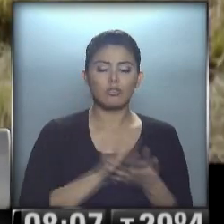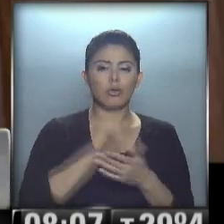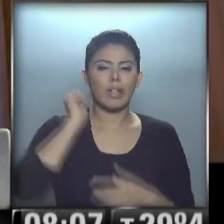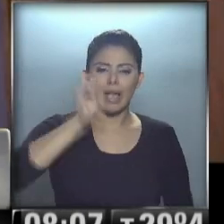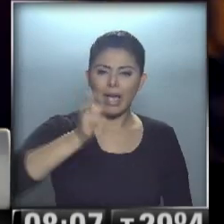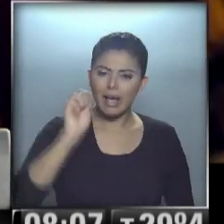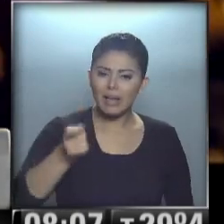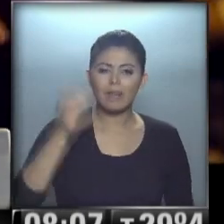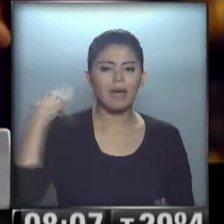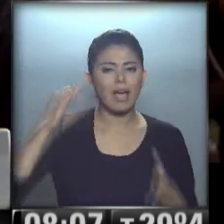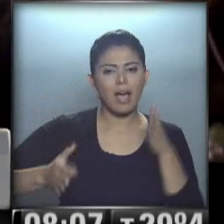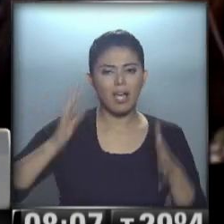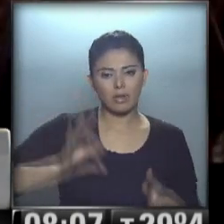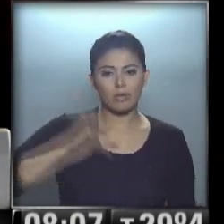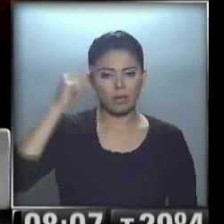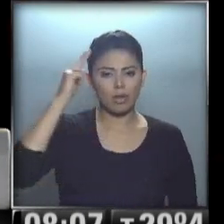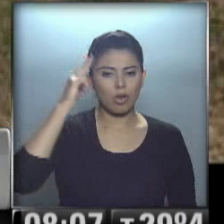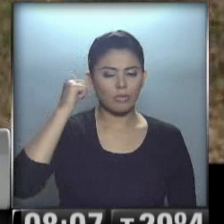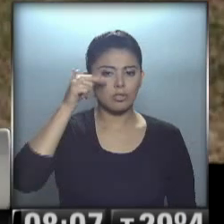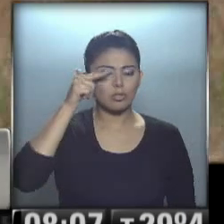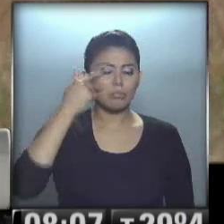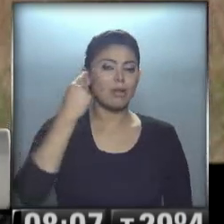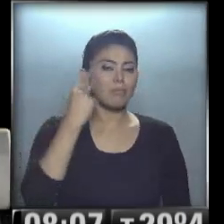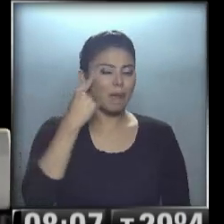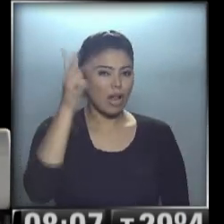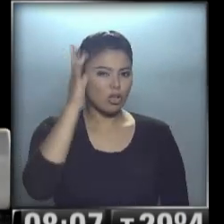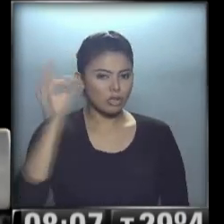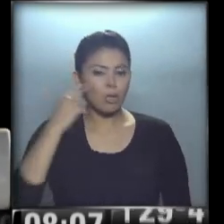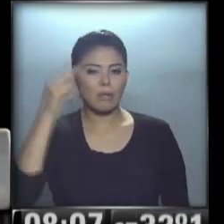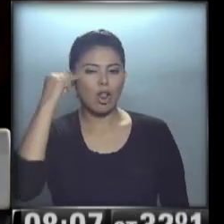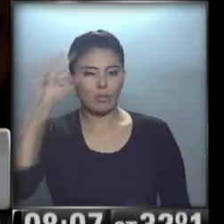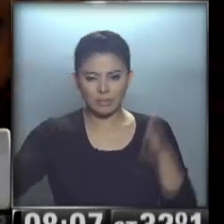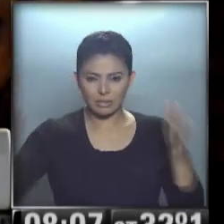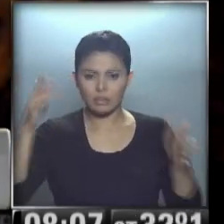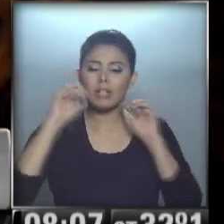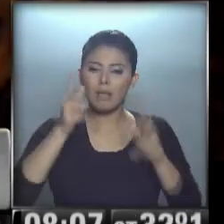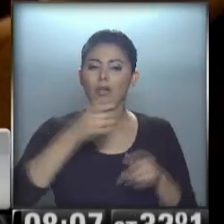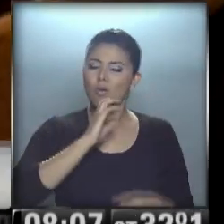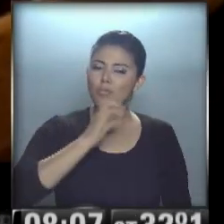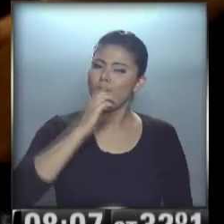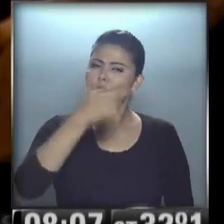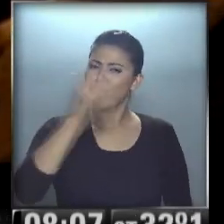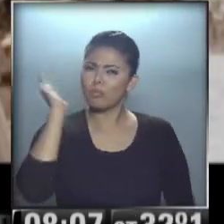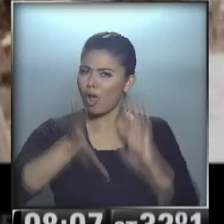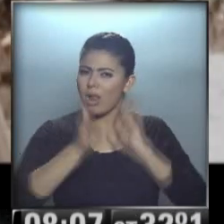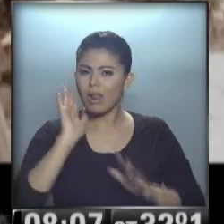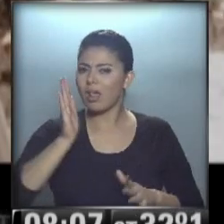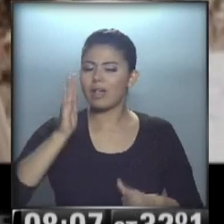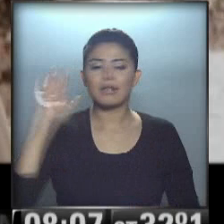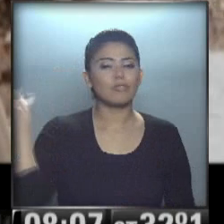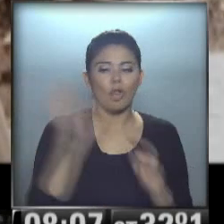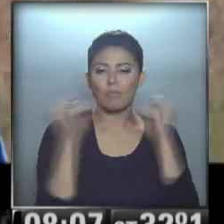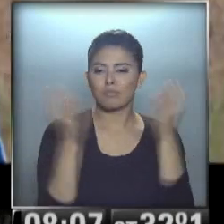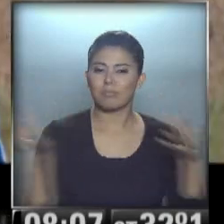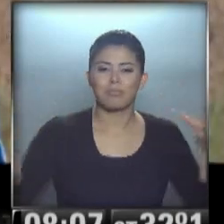esclavitud en el siglo XIX en los Estados Unidos, pero además tiene mucho humor, tiene grandes dosis de acción, de violencia, en fin, el cóctel